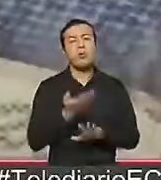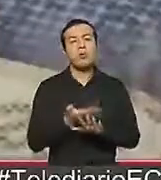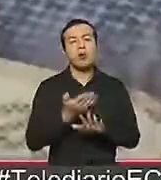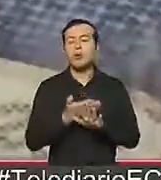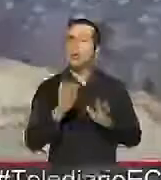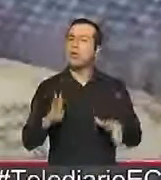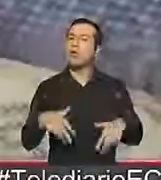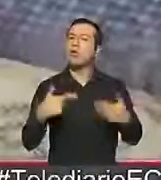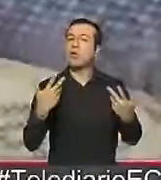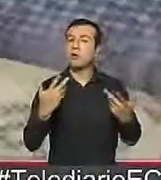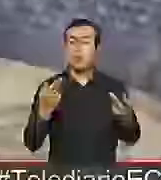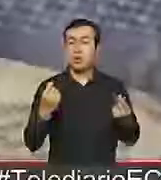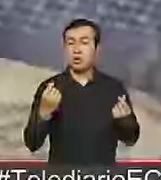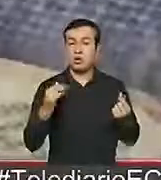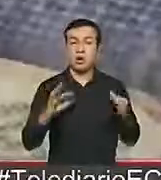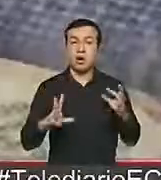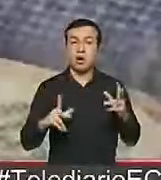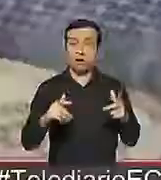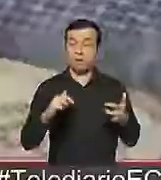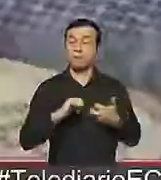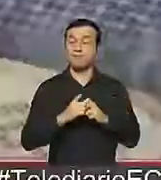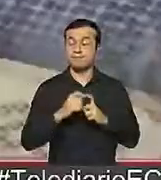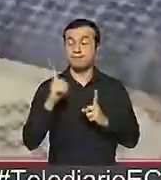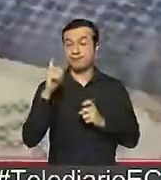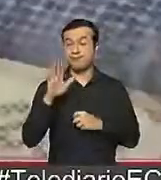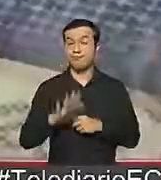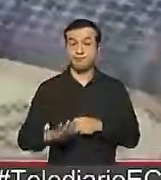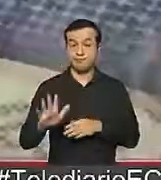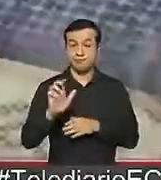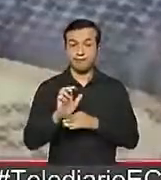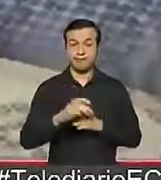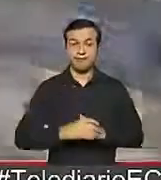la corrupción sí afecta a nuestro país.